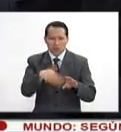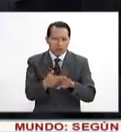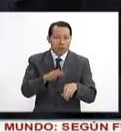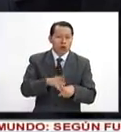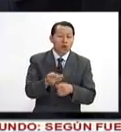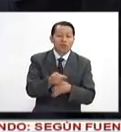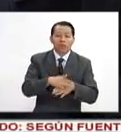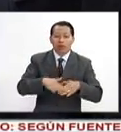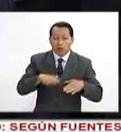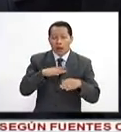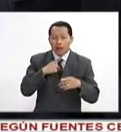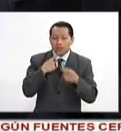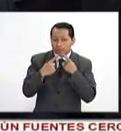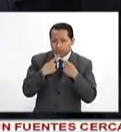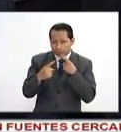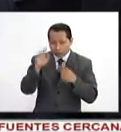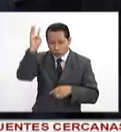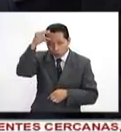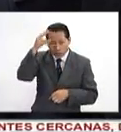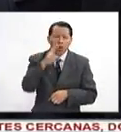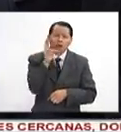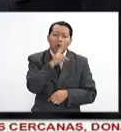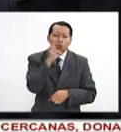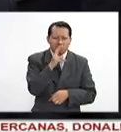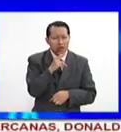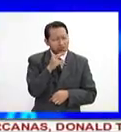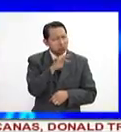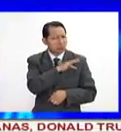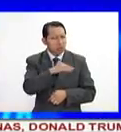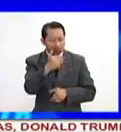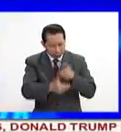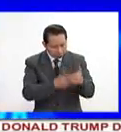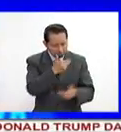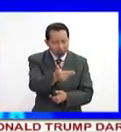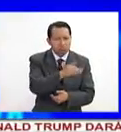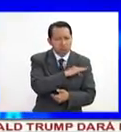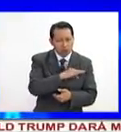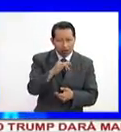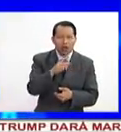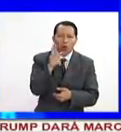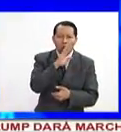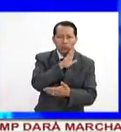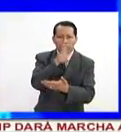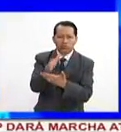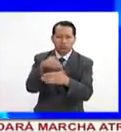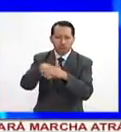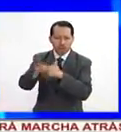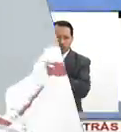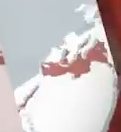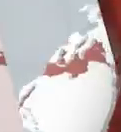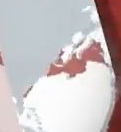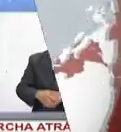información de las conversaciones de Trump, Rusia está dispuesta a otorgarle asilo político.